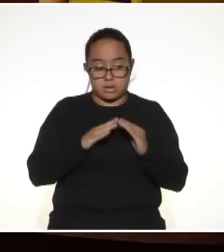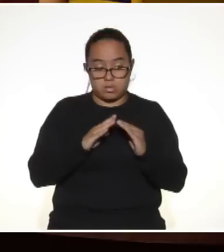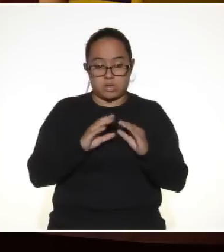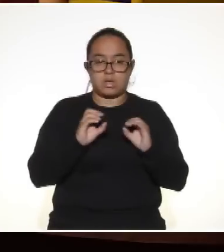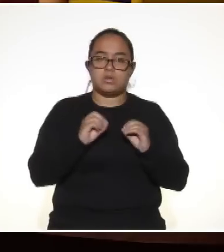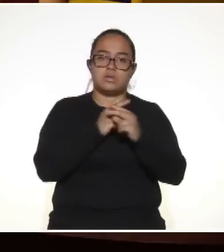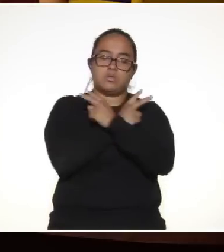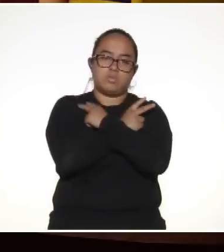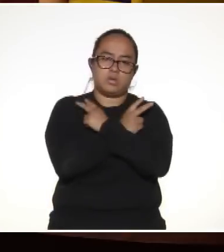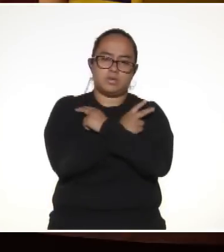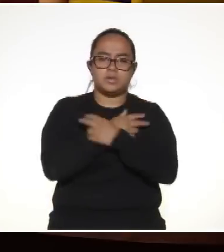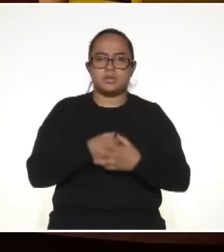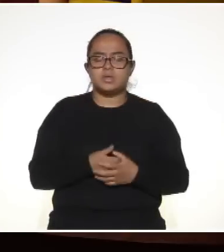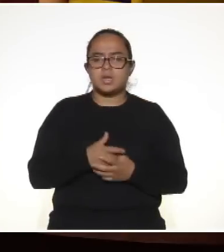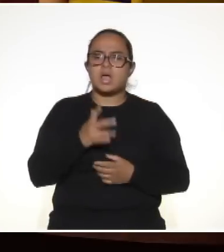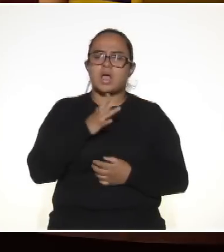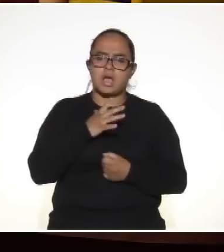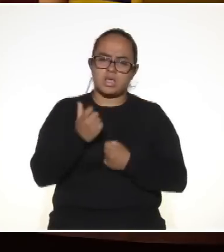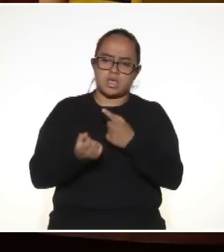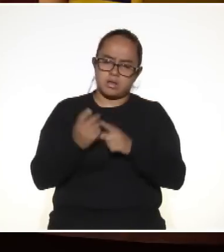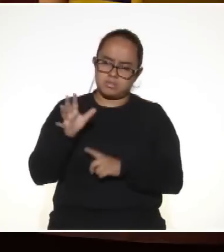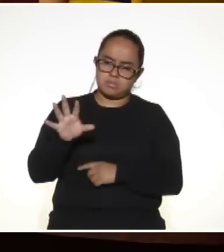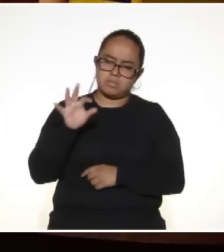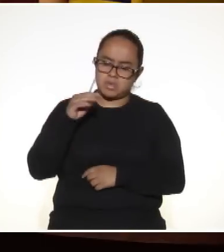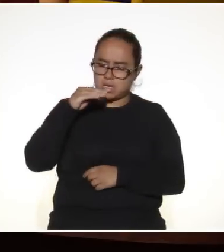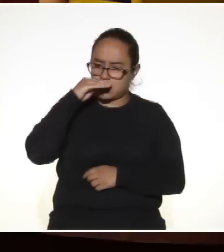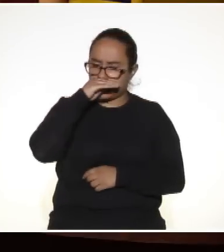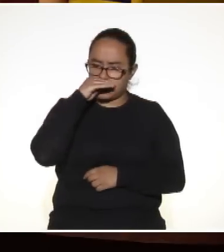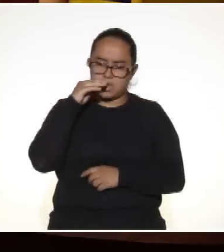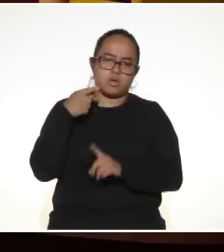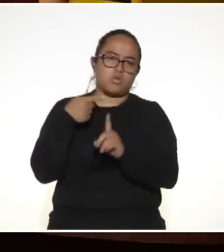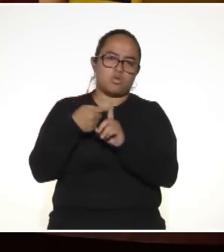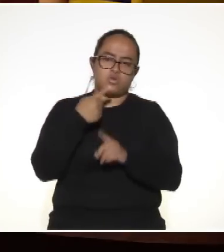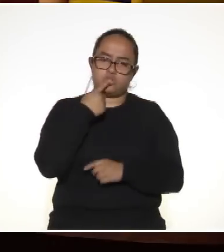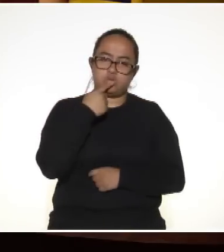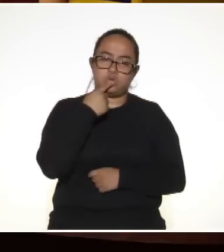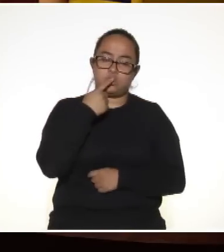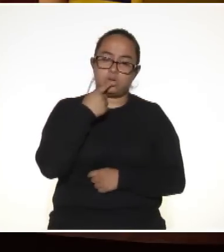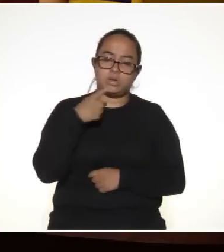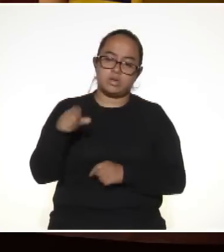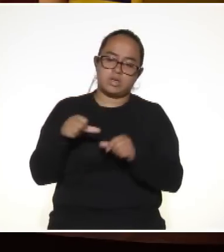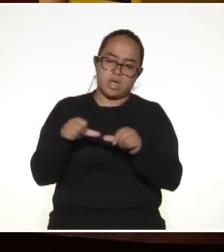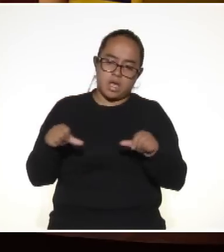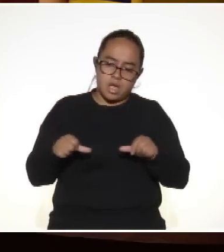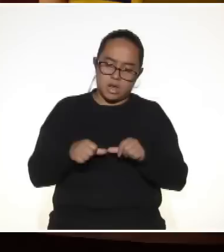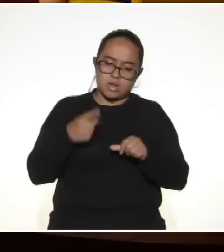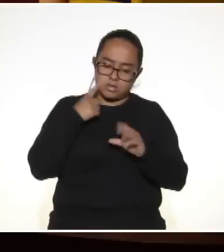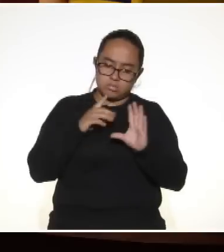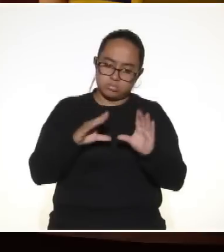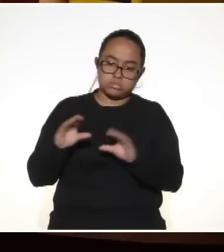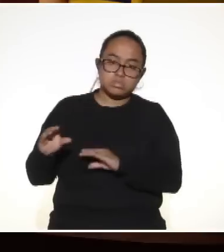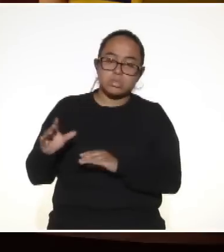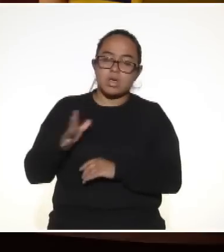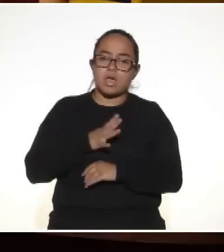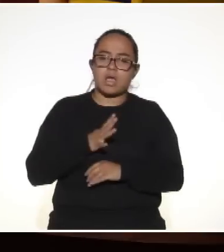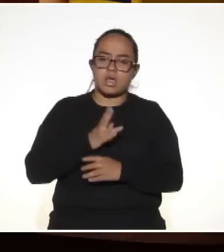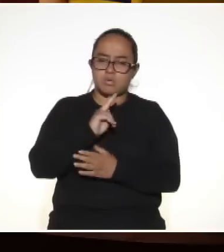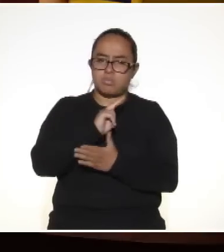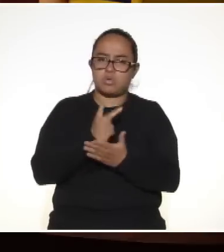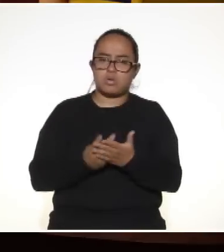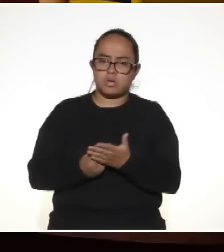vacaciones. Sí, sí hay opciones gratuitas de parte de Cruz Roja Mexicana. El área de capacitación ofrece